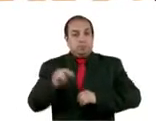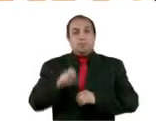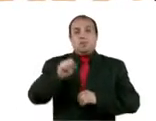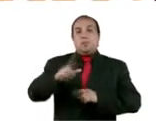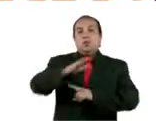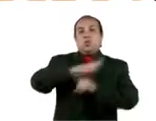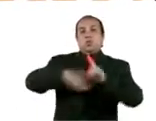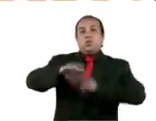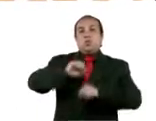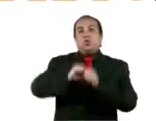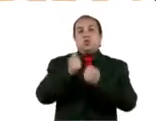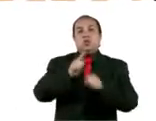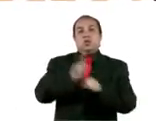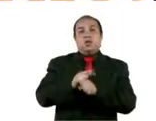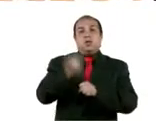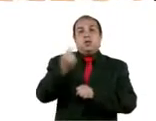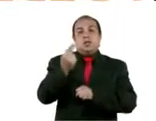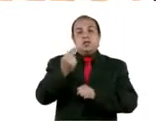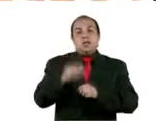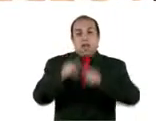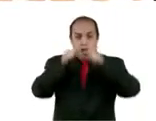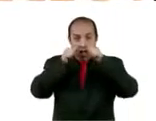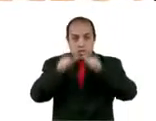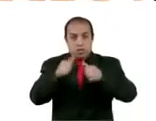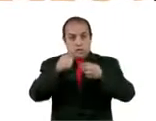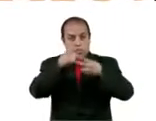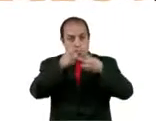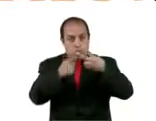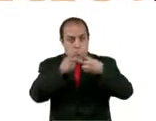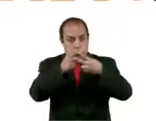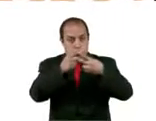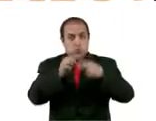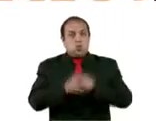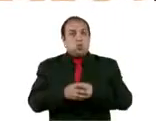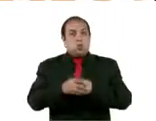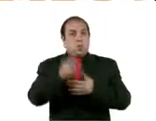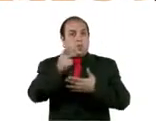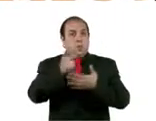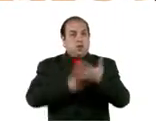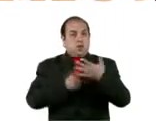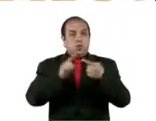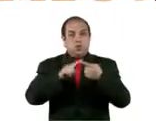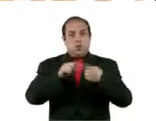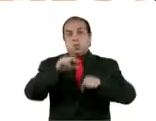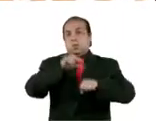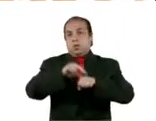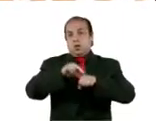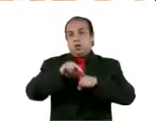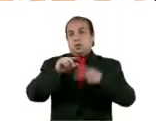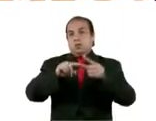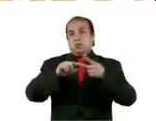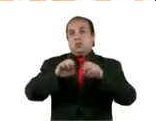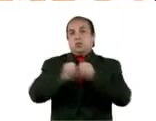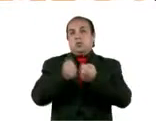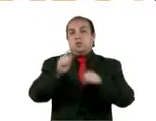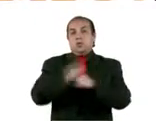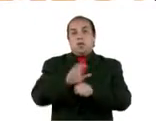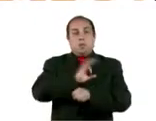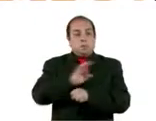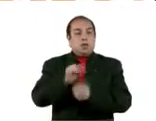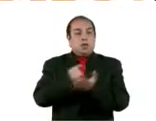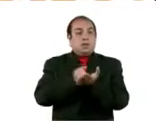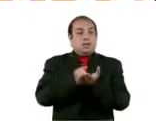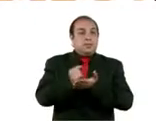Se tienen que atender esas dos esquemas, tanto lo médico como social, para determinar, hacer